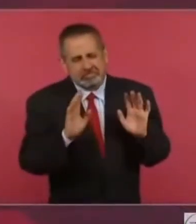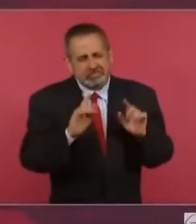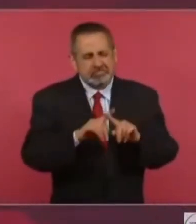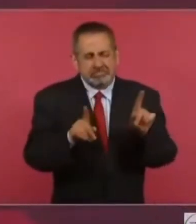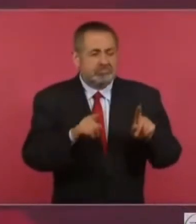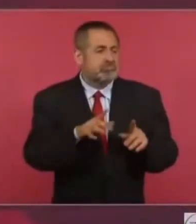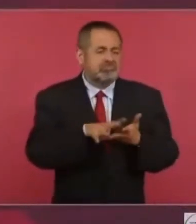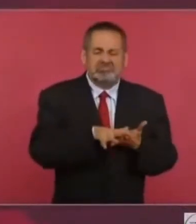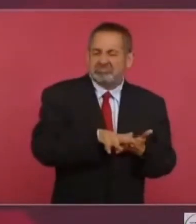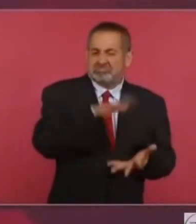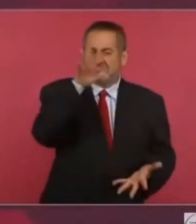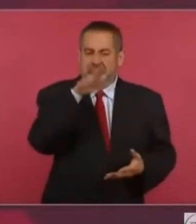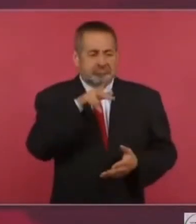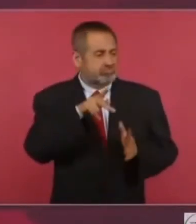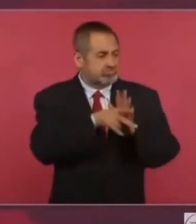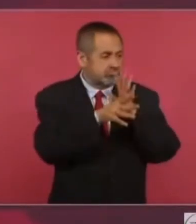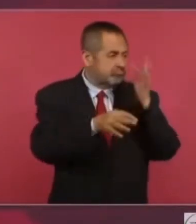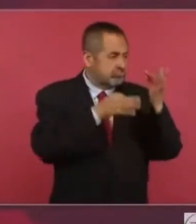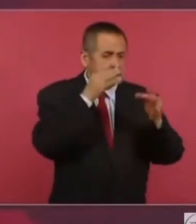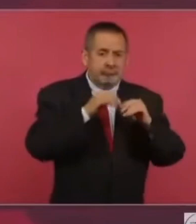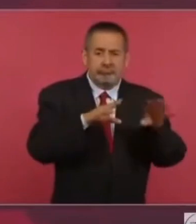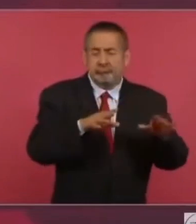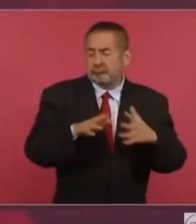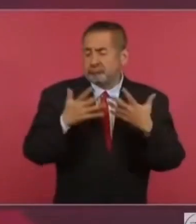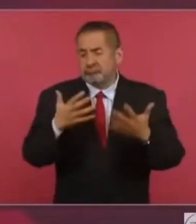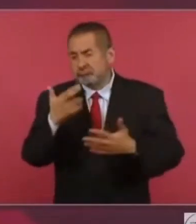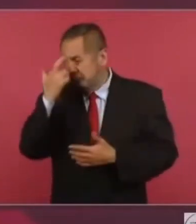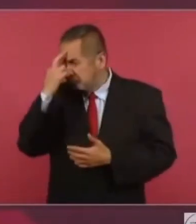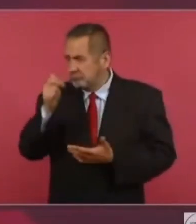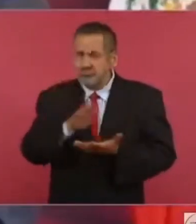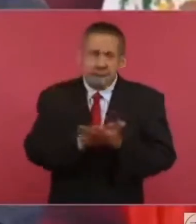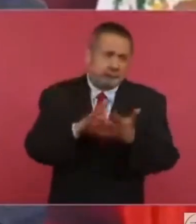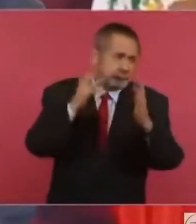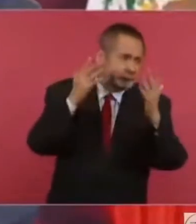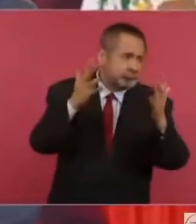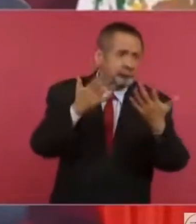honrosas excepciones, aplaudiendo